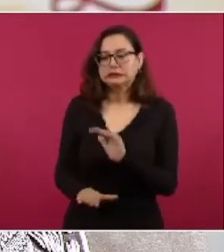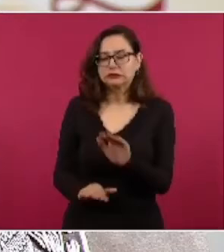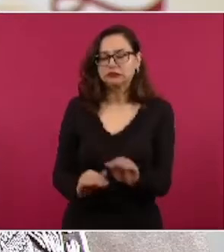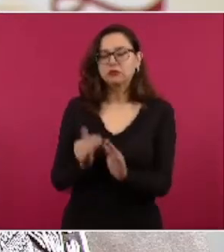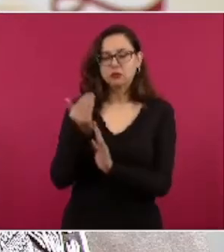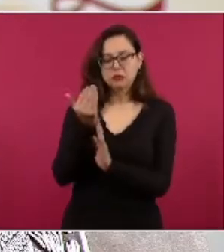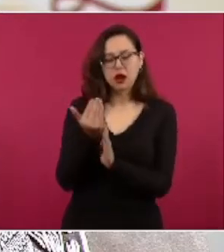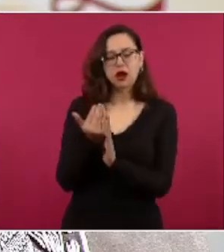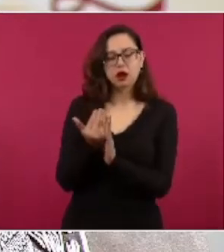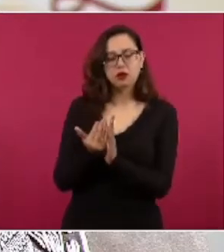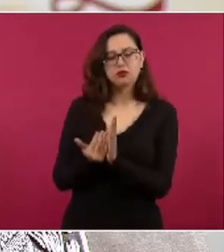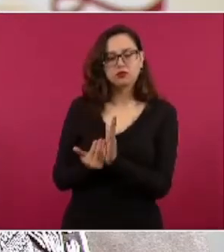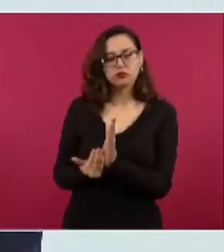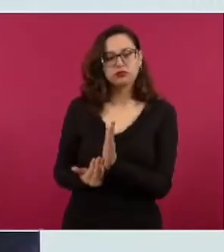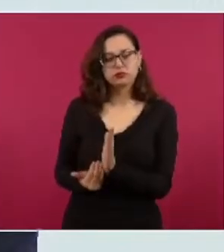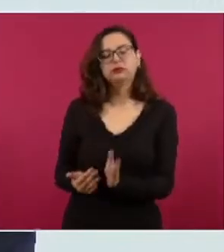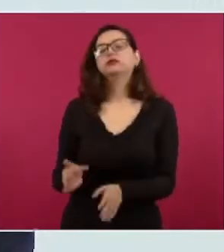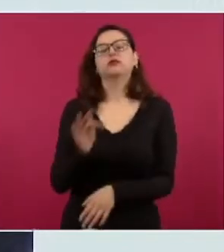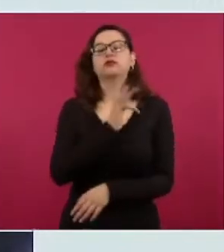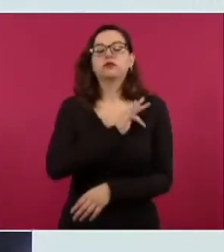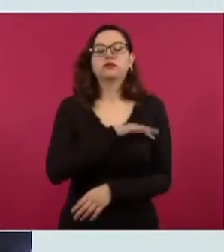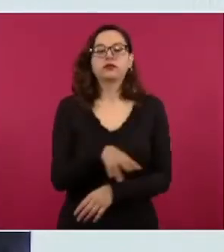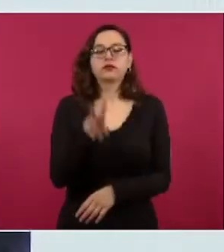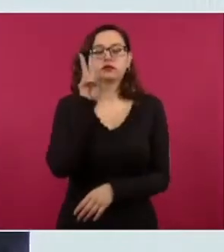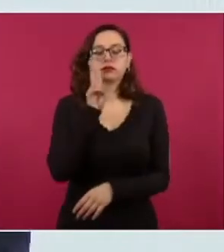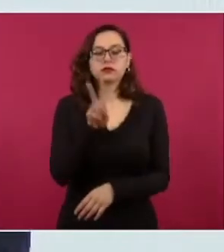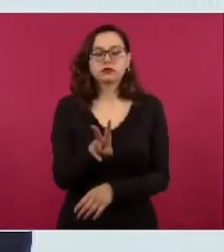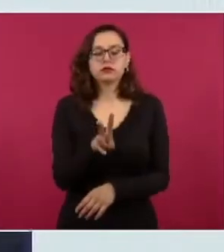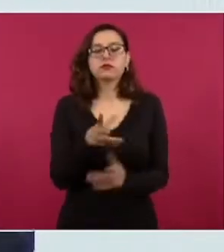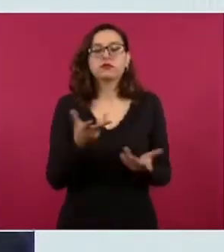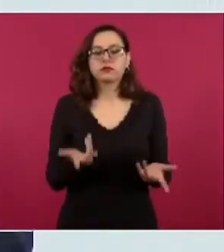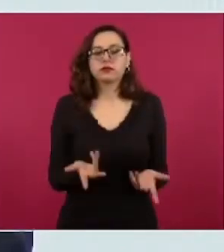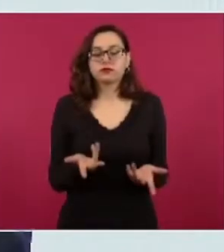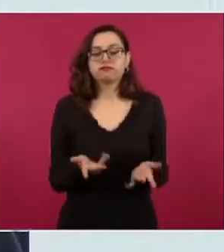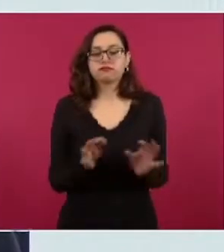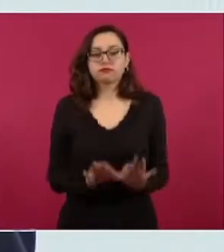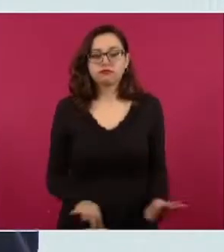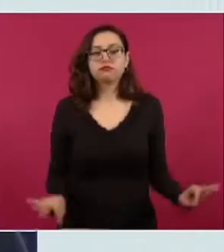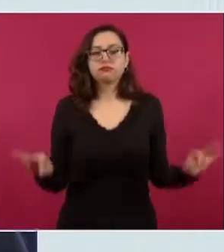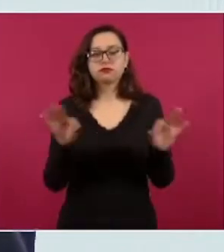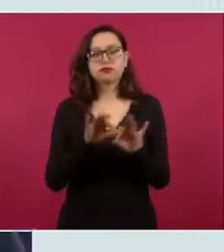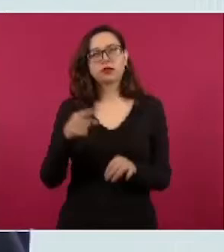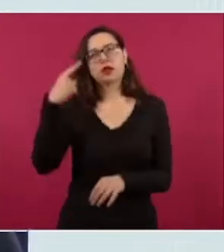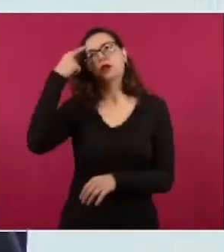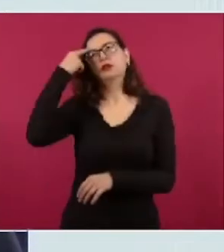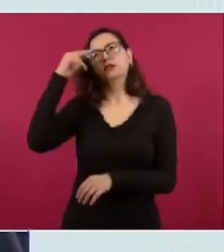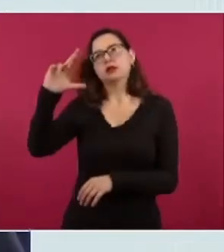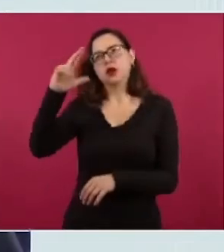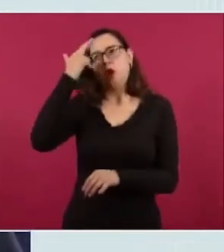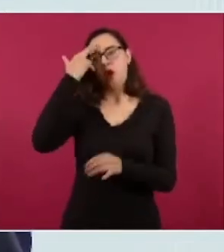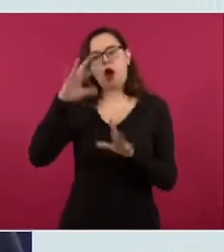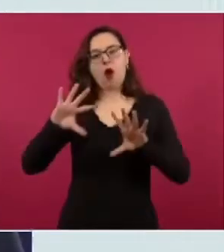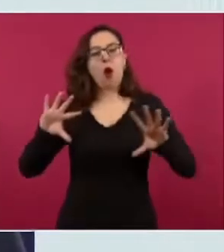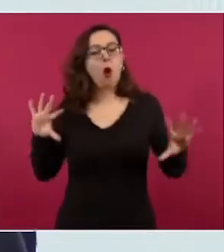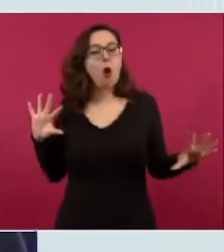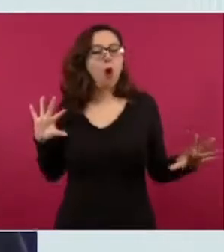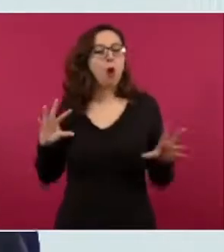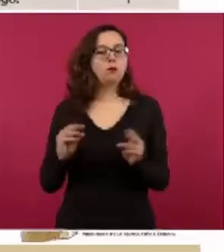diarias. Y pueden ver ustedes también el perfil epidémico, esto es importante tenerlo en mente como